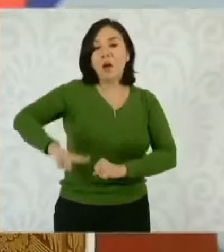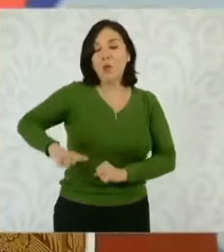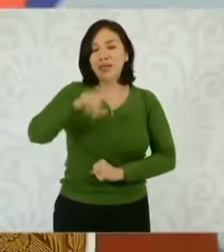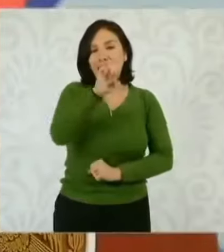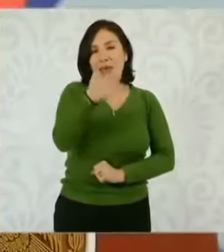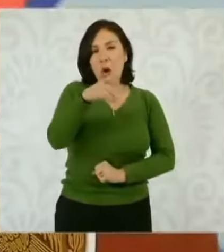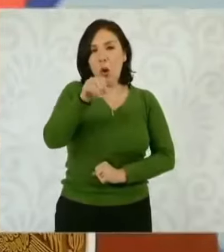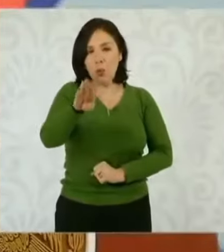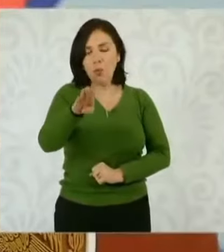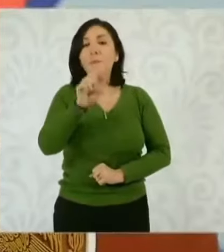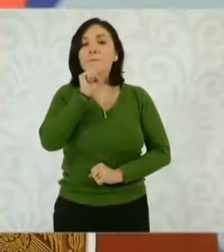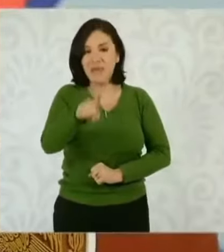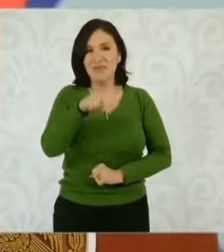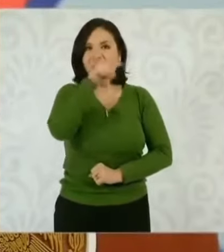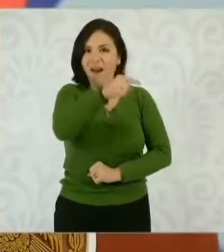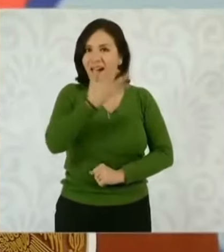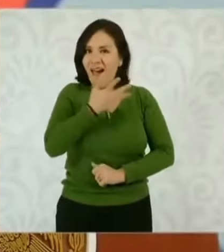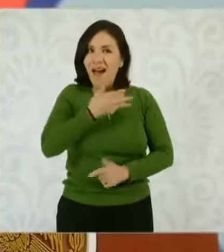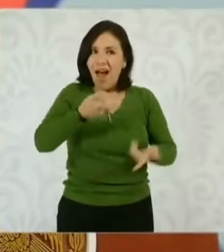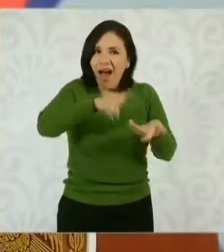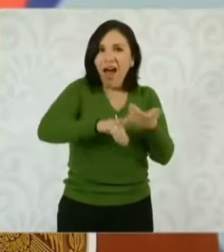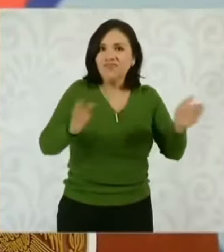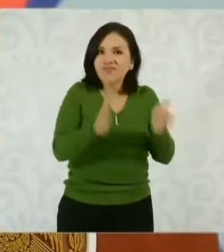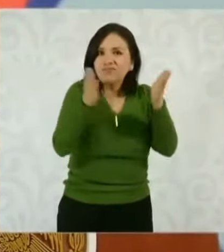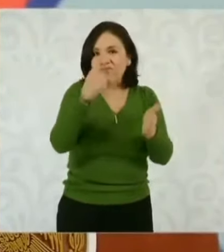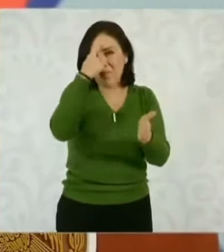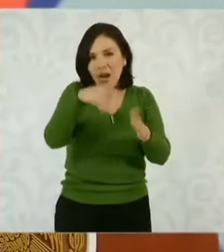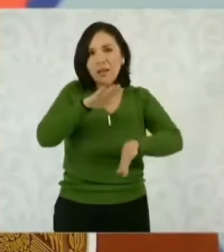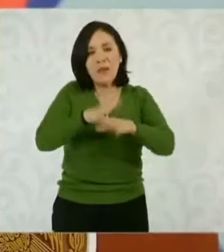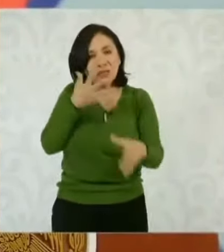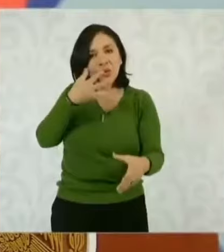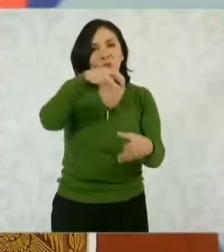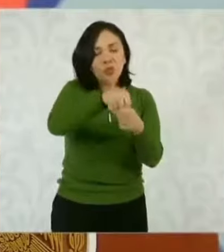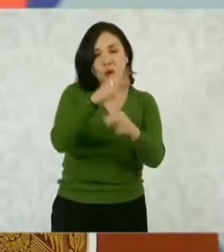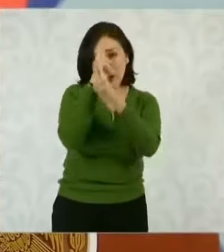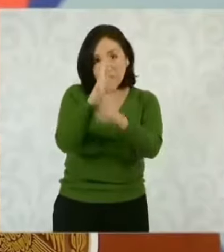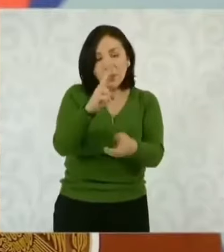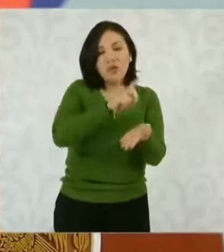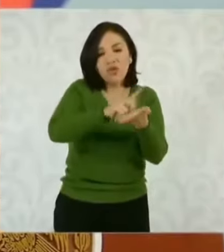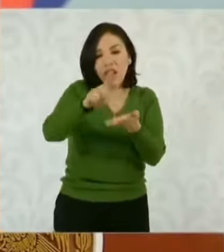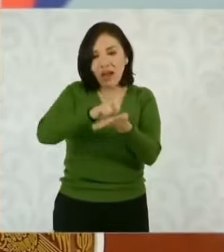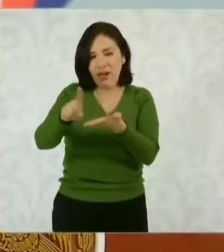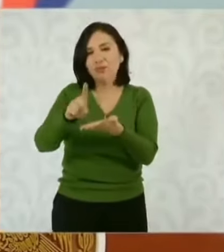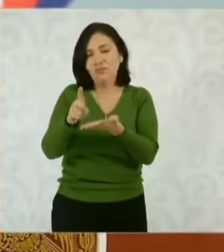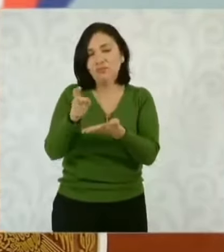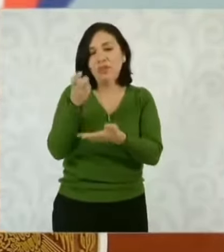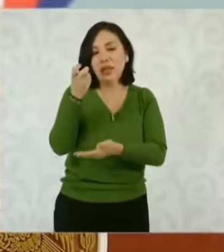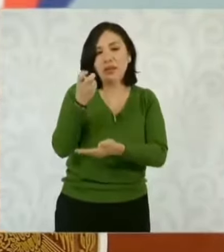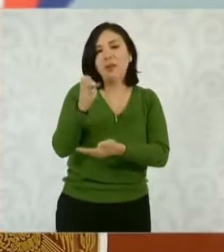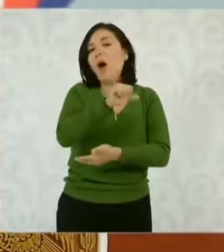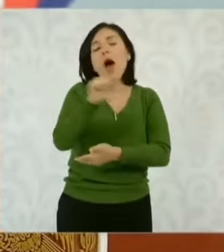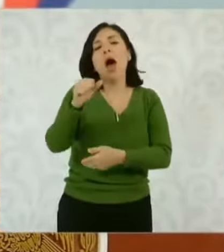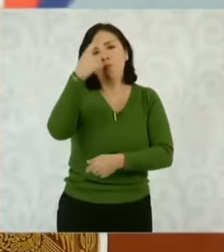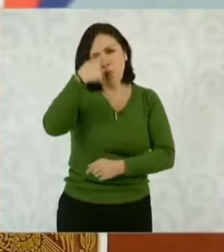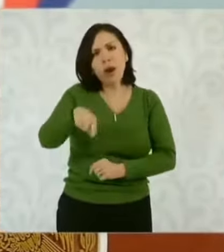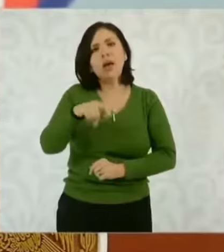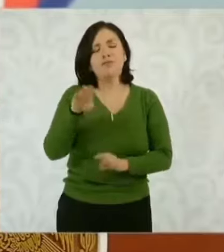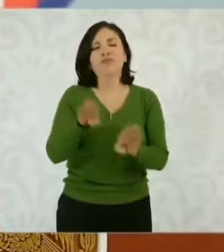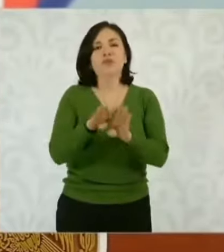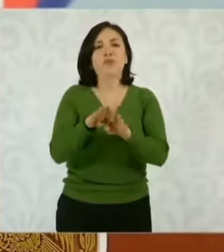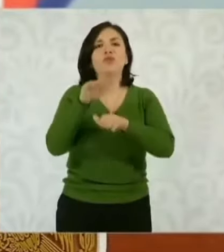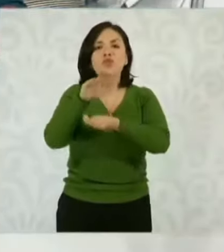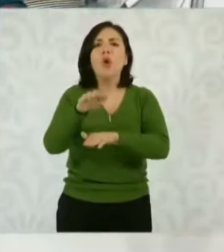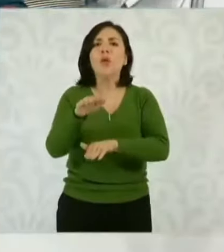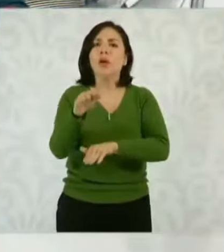Gobernación, justamente donde promovemos la inclusión y el respeto a los derechos, en este caso, hablando de justamente